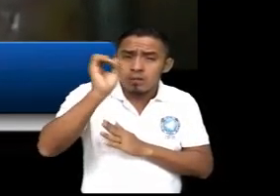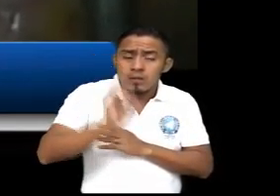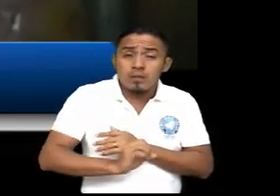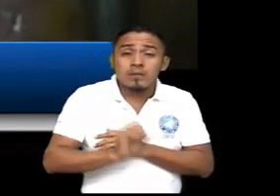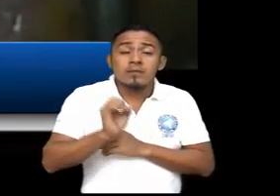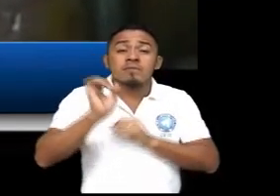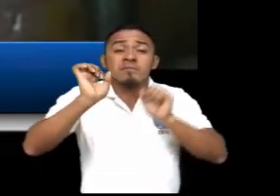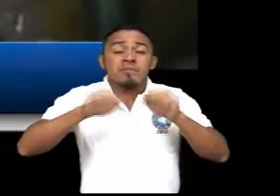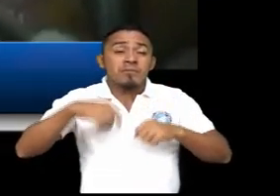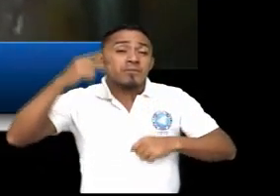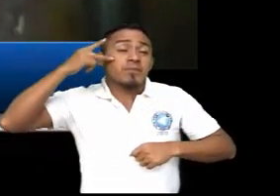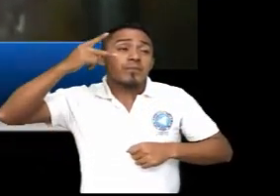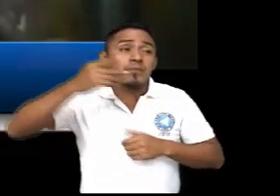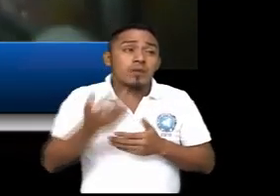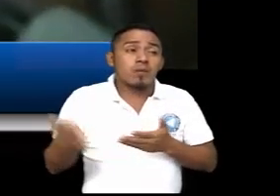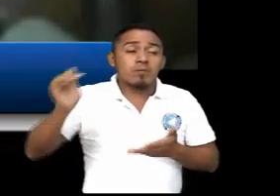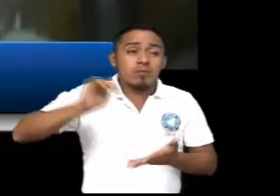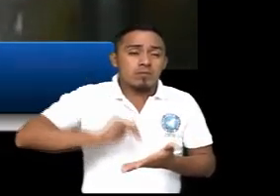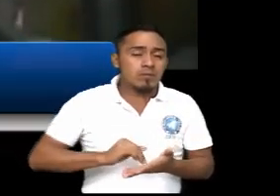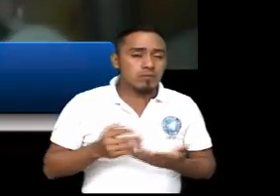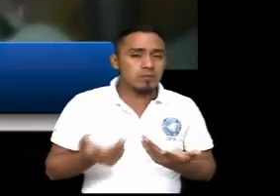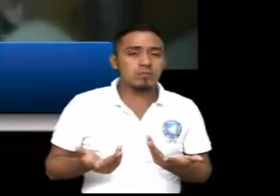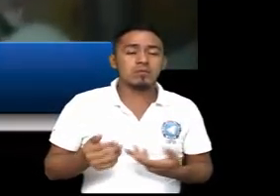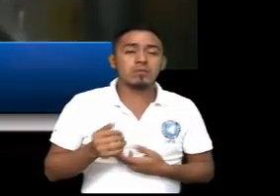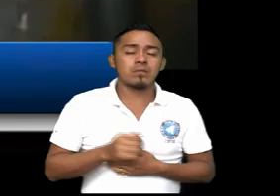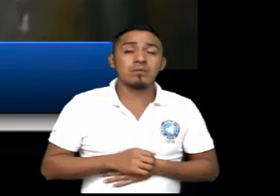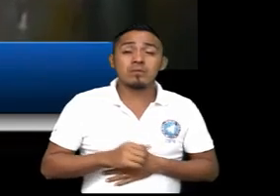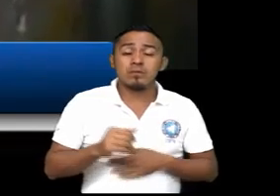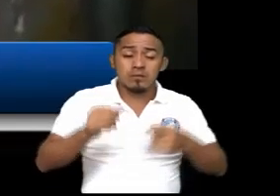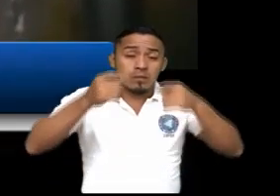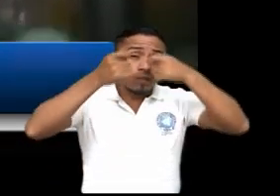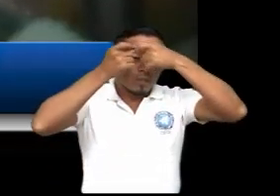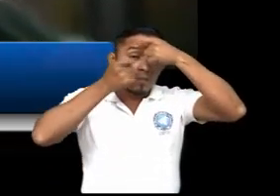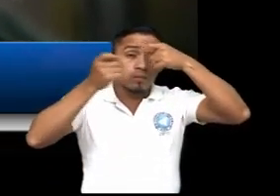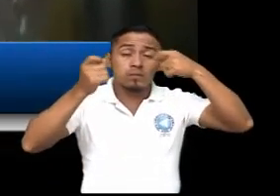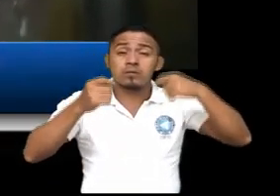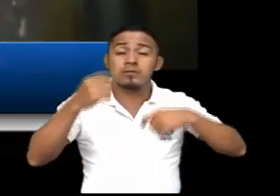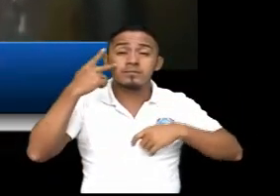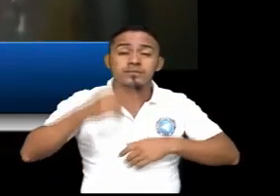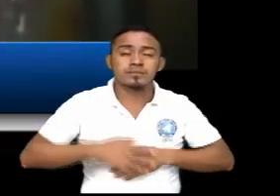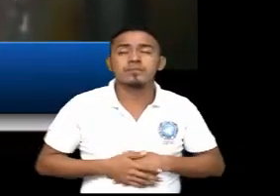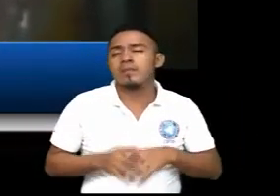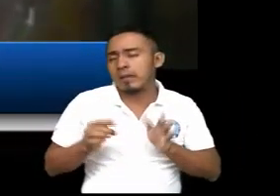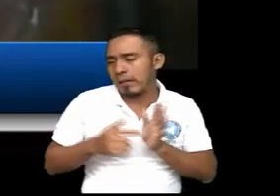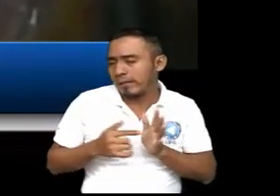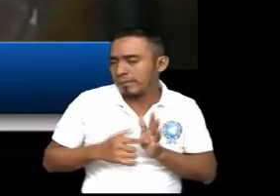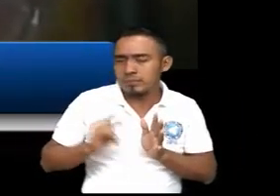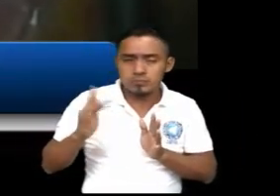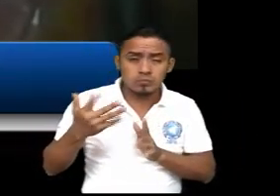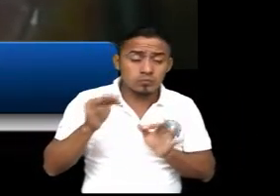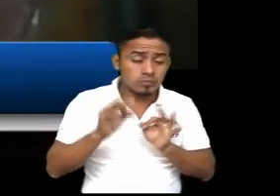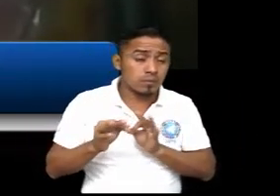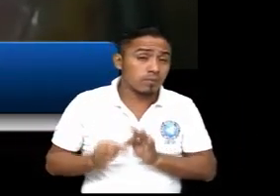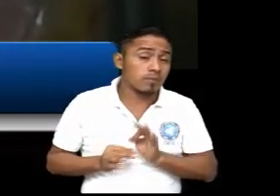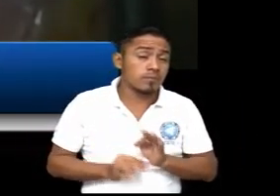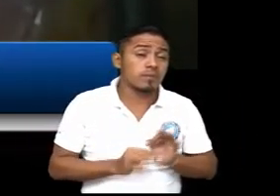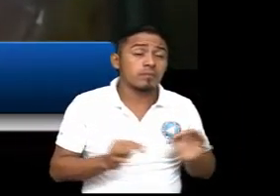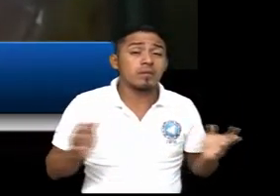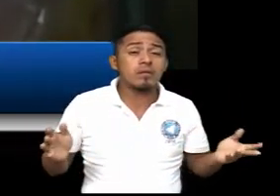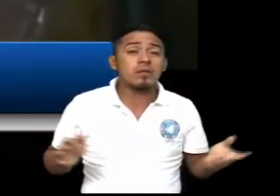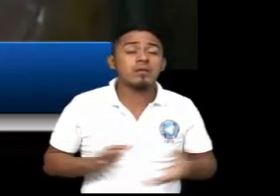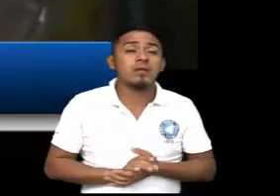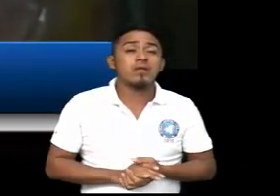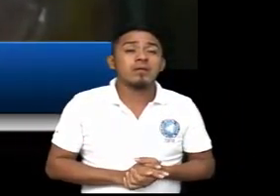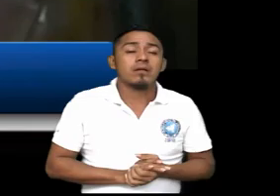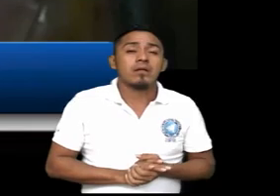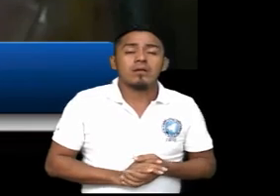recupera la persona que se opera con catarata? Si ¿cuál es el porcentaje? Bien, si todo está bien, el fondo de aorta, ese paciente llega a